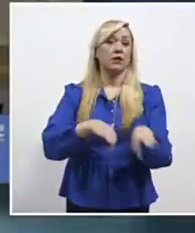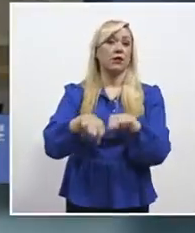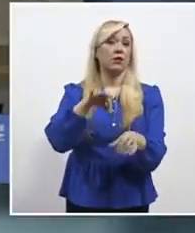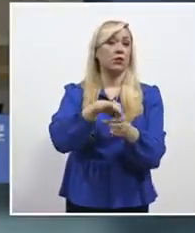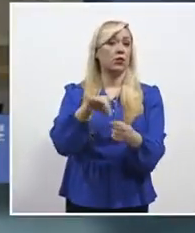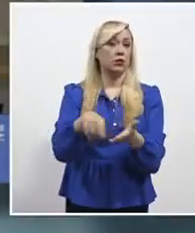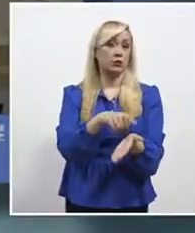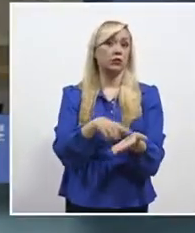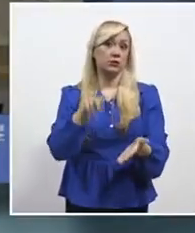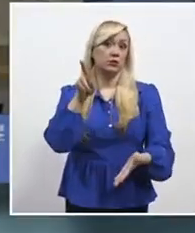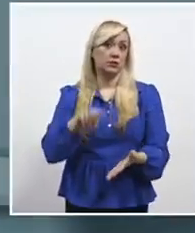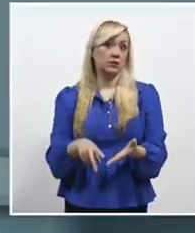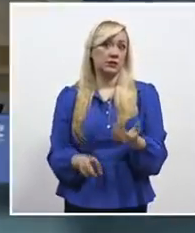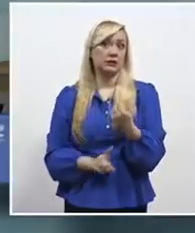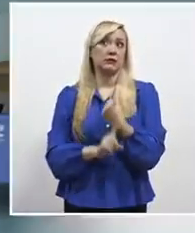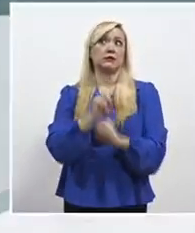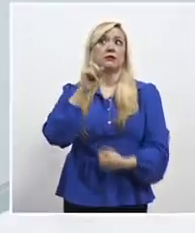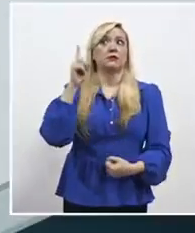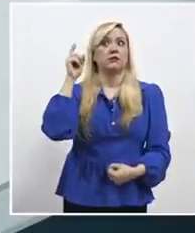electoral.